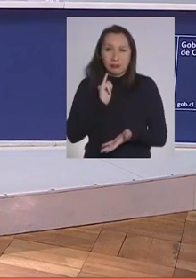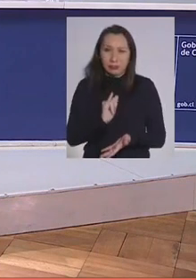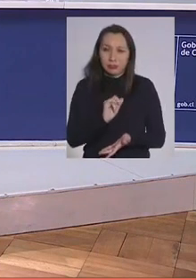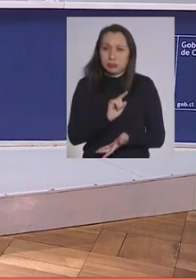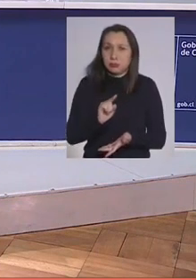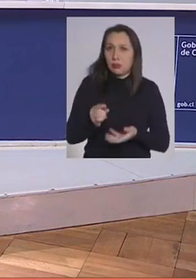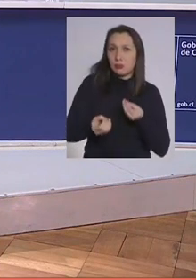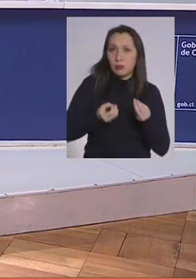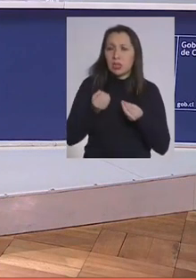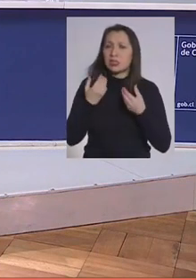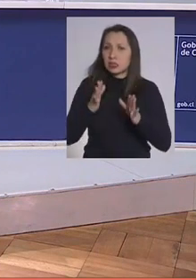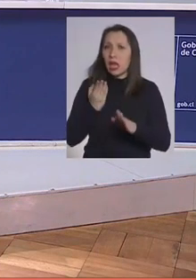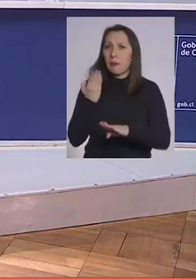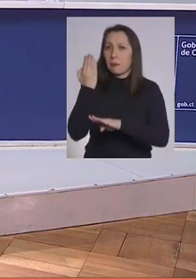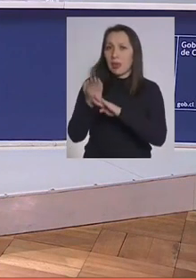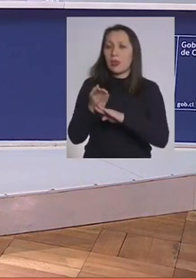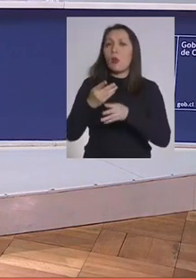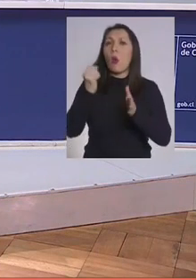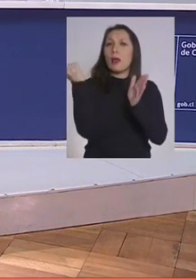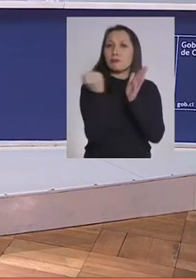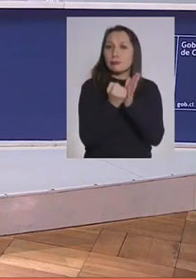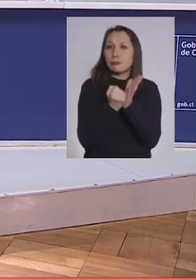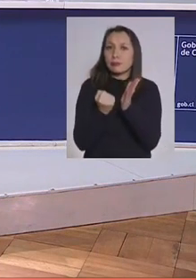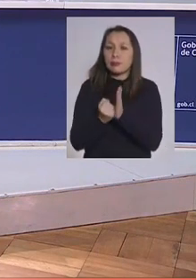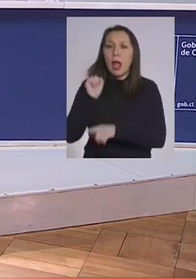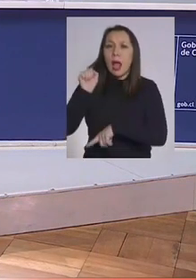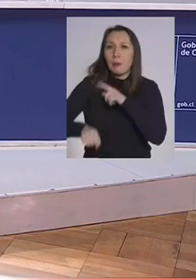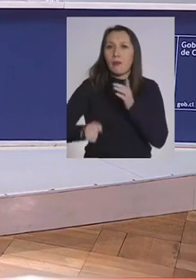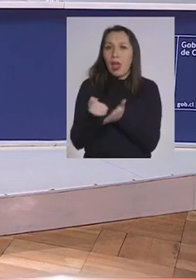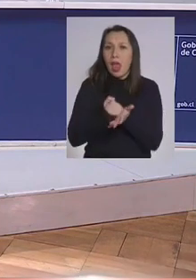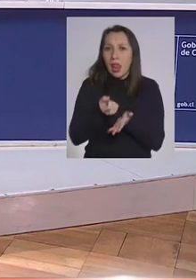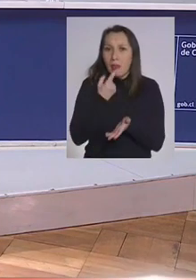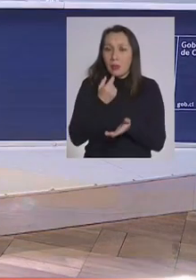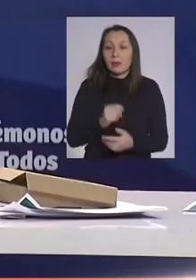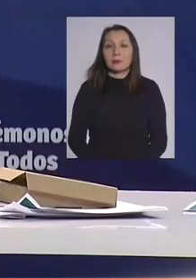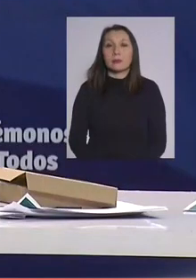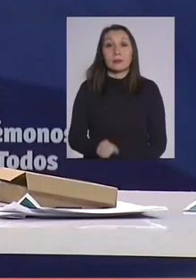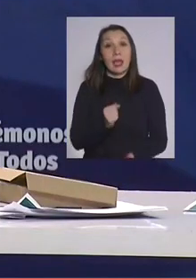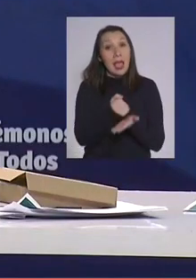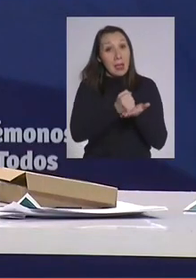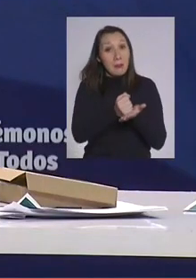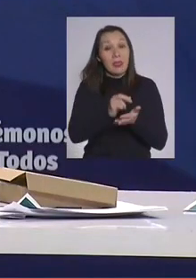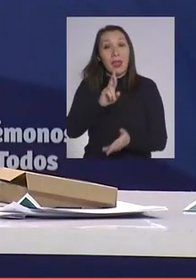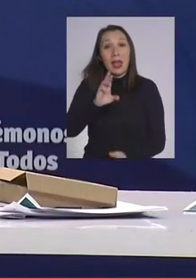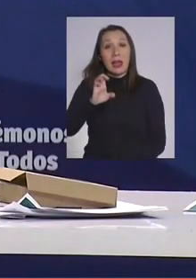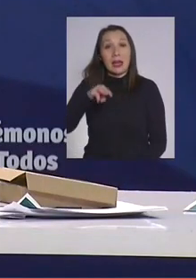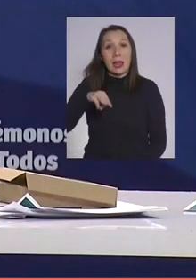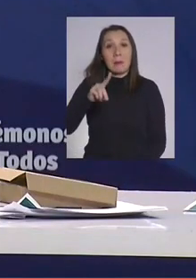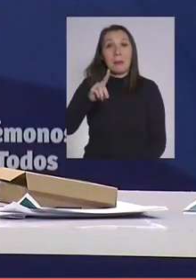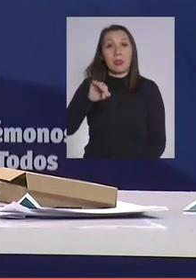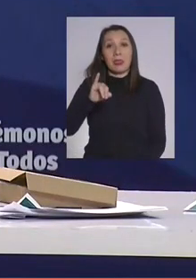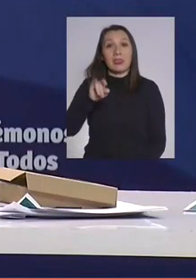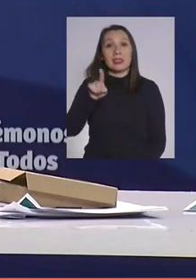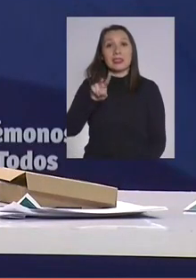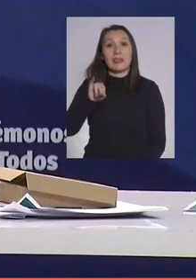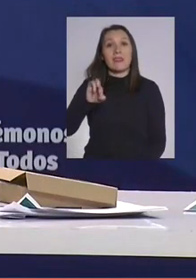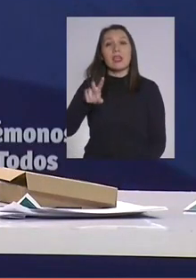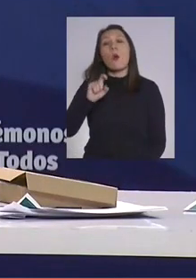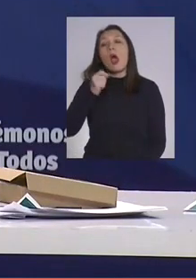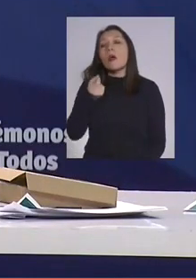se solicitó el registro de este medicamento el reino de civil es un antiviral